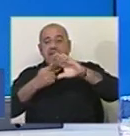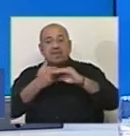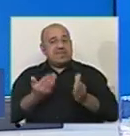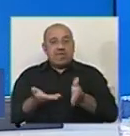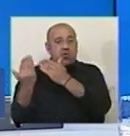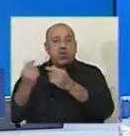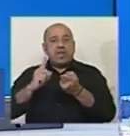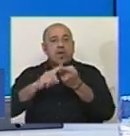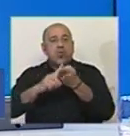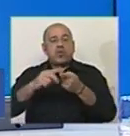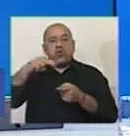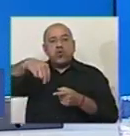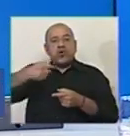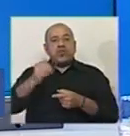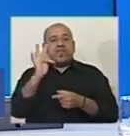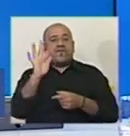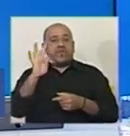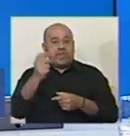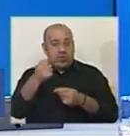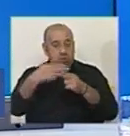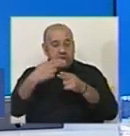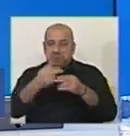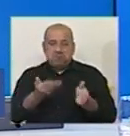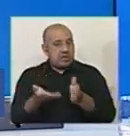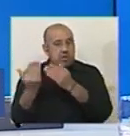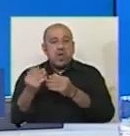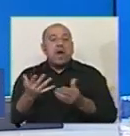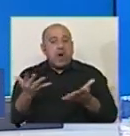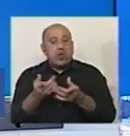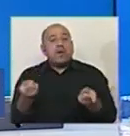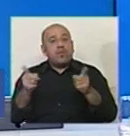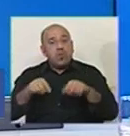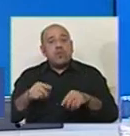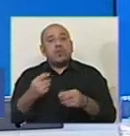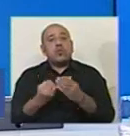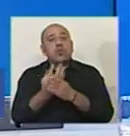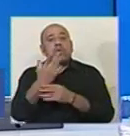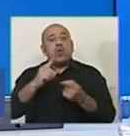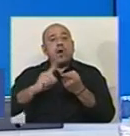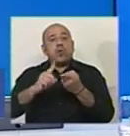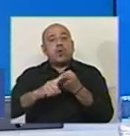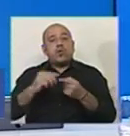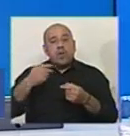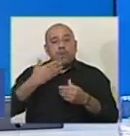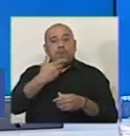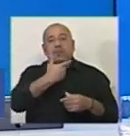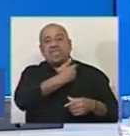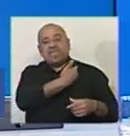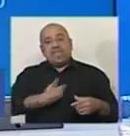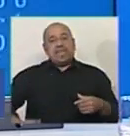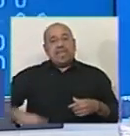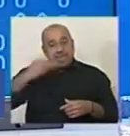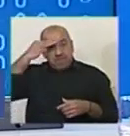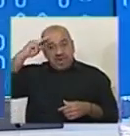como venía, dijo que no le parecía bien, y ahora se logró llegar a un acuerdo, lo último que firmó Peña Nieto como presidente, porque al otro día tuvo que